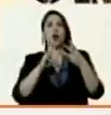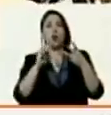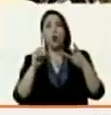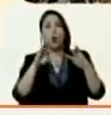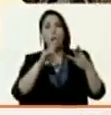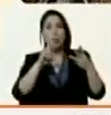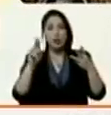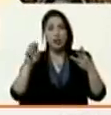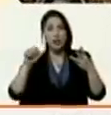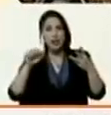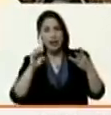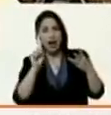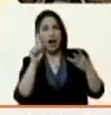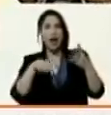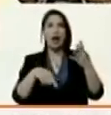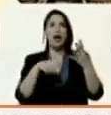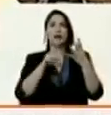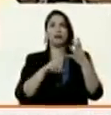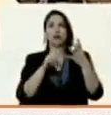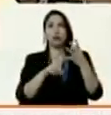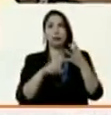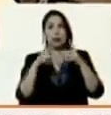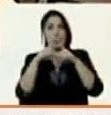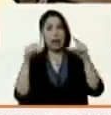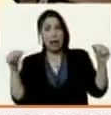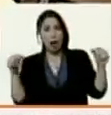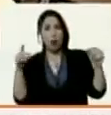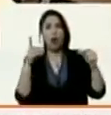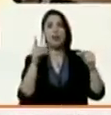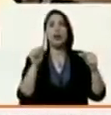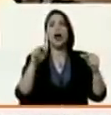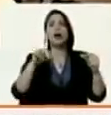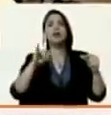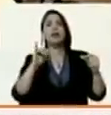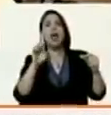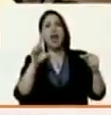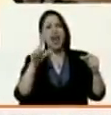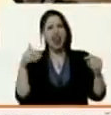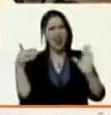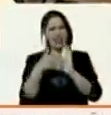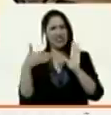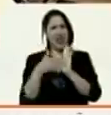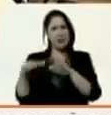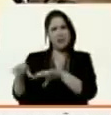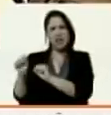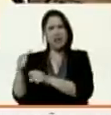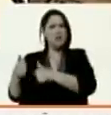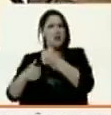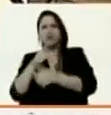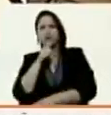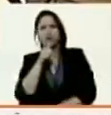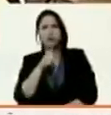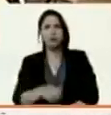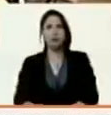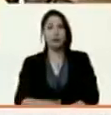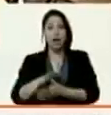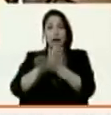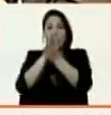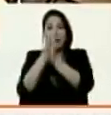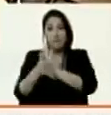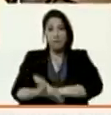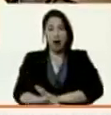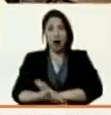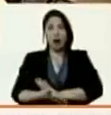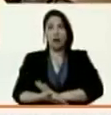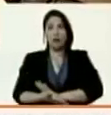nicaragua con daniel ortega pero vino el contraataque del imperialismo cual fue contraataque el imperialismo bueno acabar por por